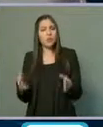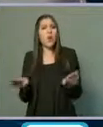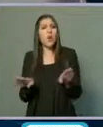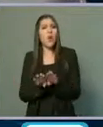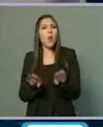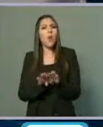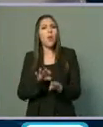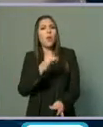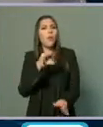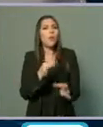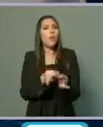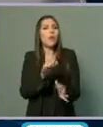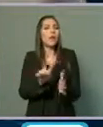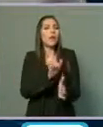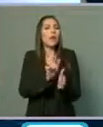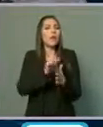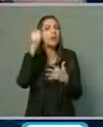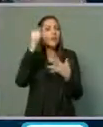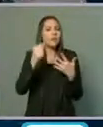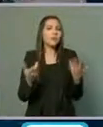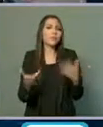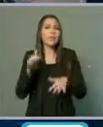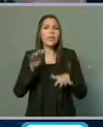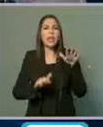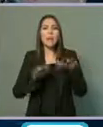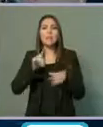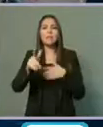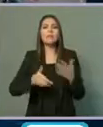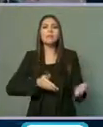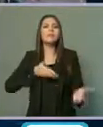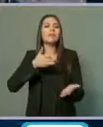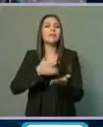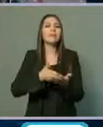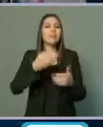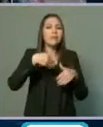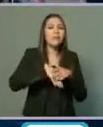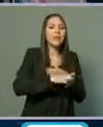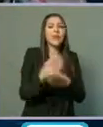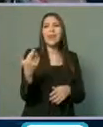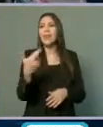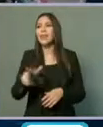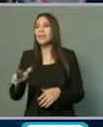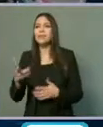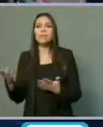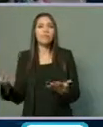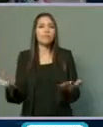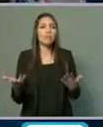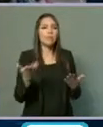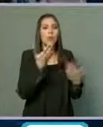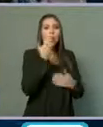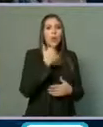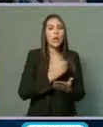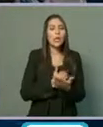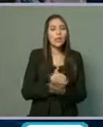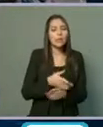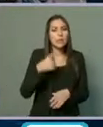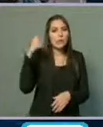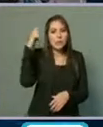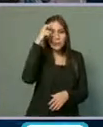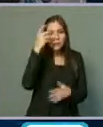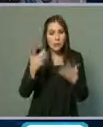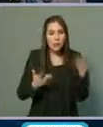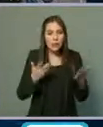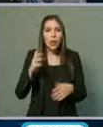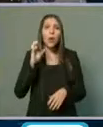Porque en ocasiones vemos que llegas a un restaurante y, por ejemplo, la accesibilidad no es tan fácil, ¿no? O de cierta